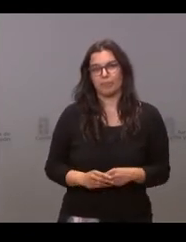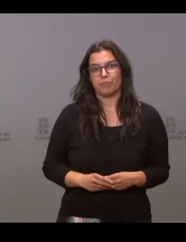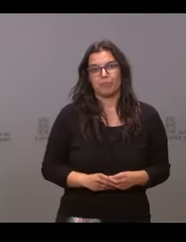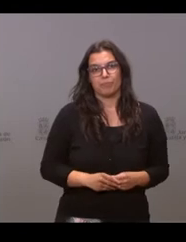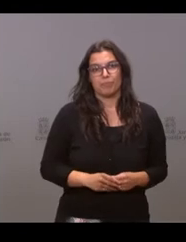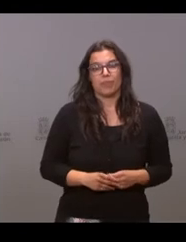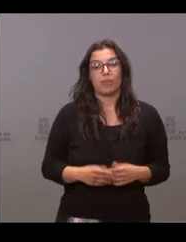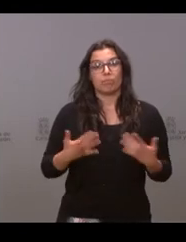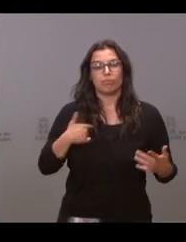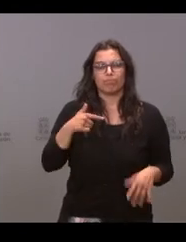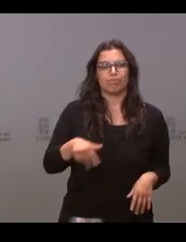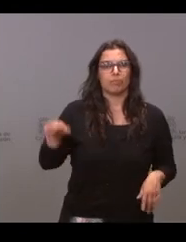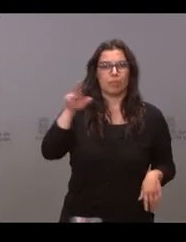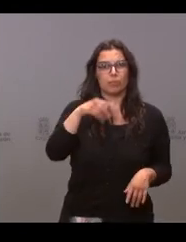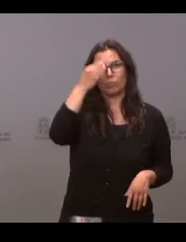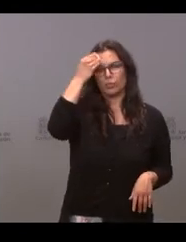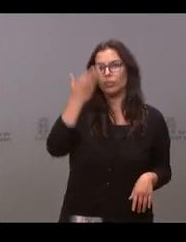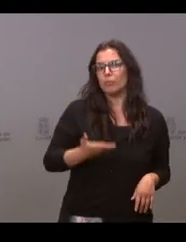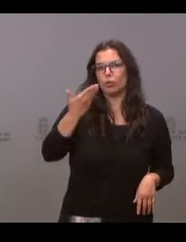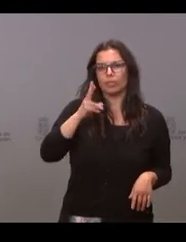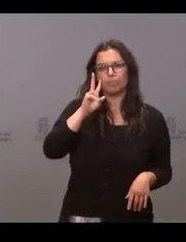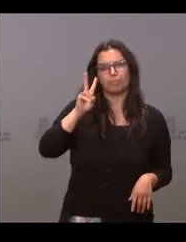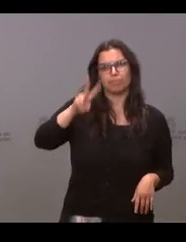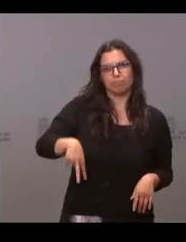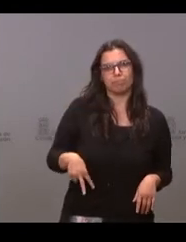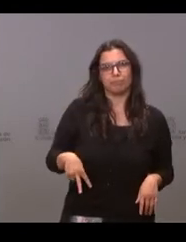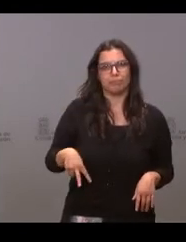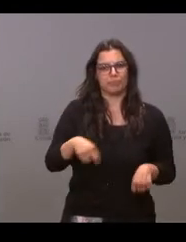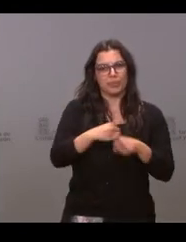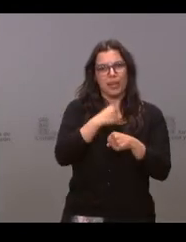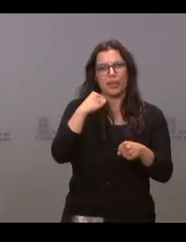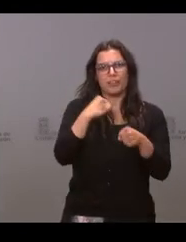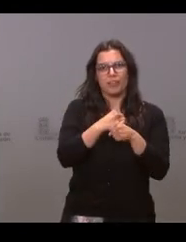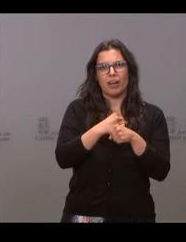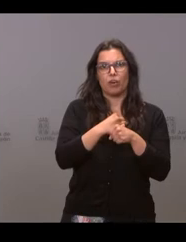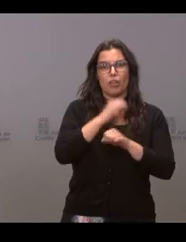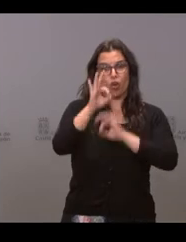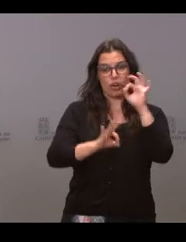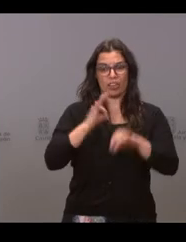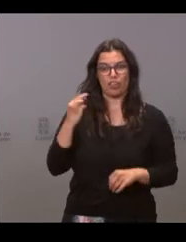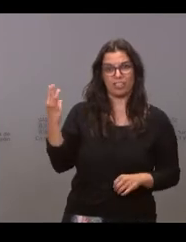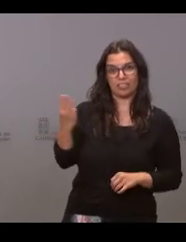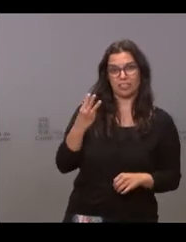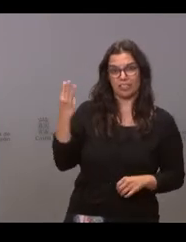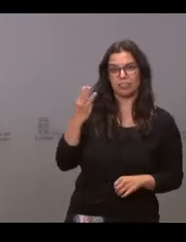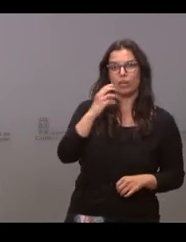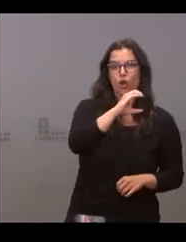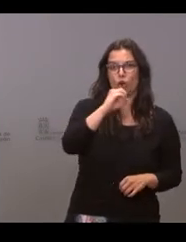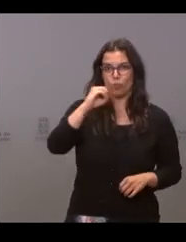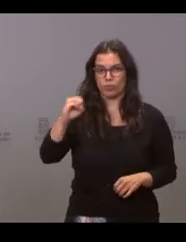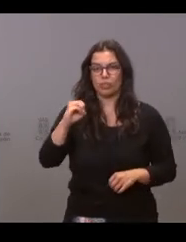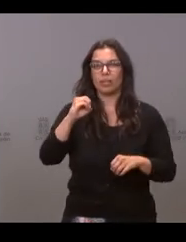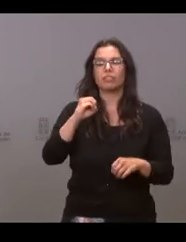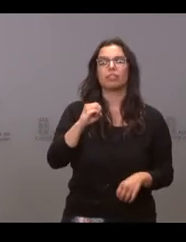creo que es importante reconocer el trabajo de las tres organizaciones comisiones cero de